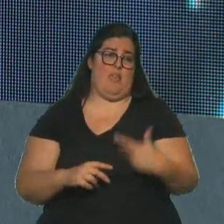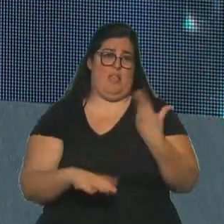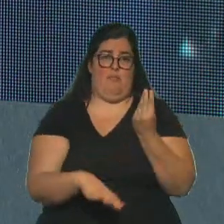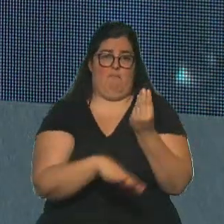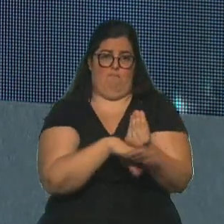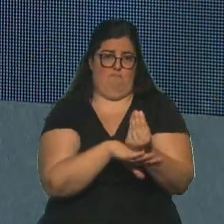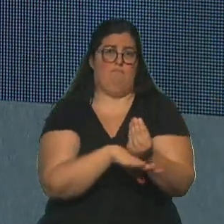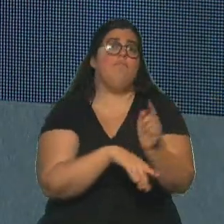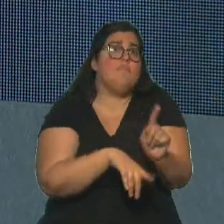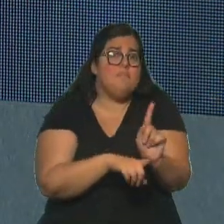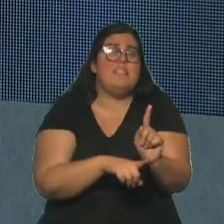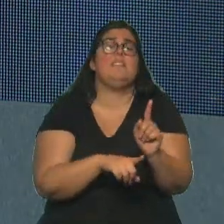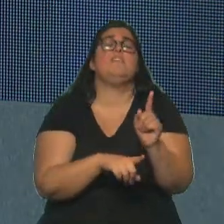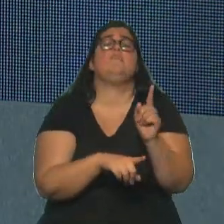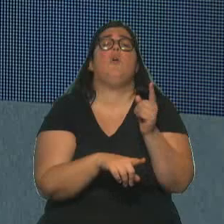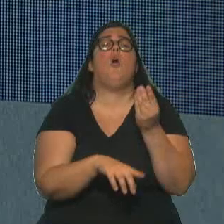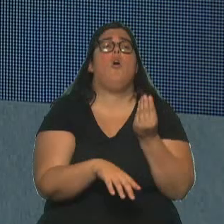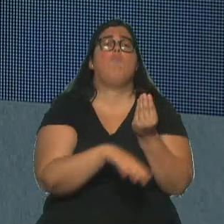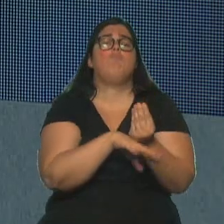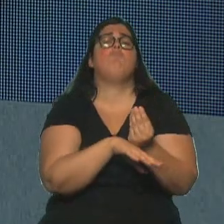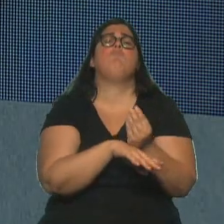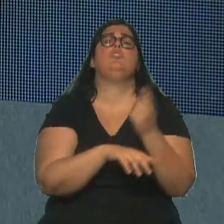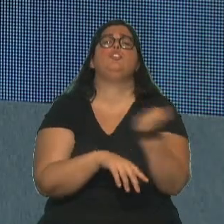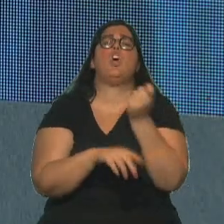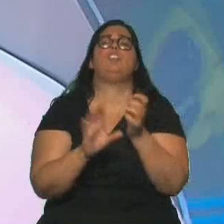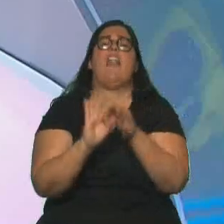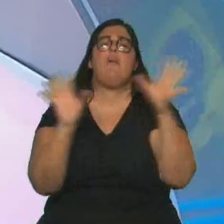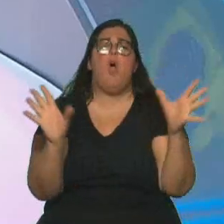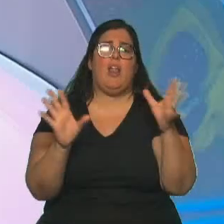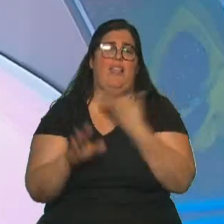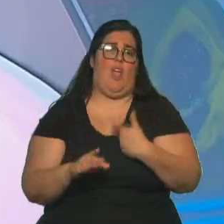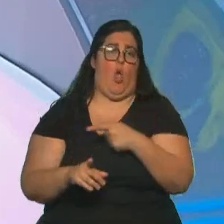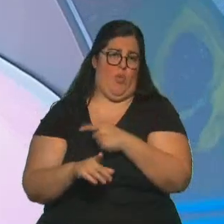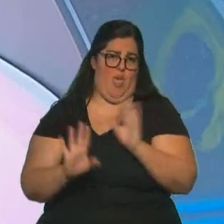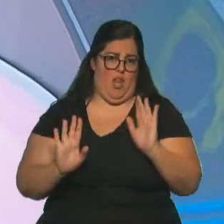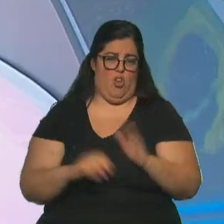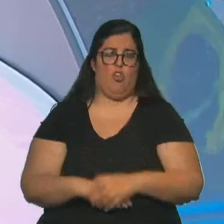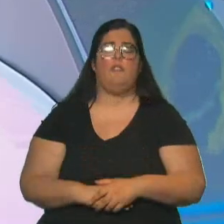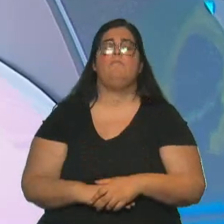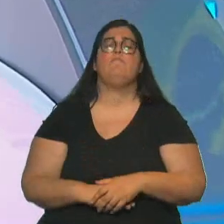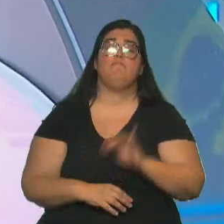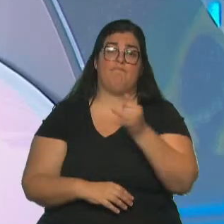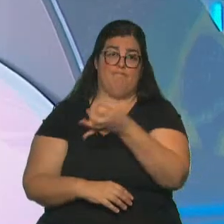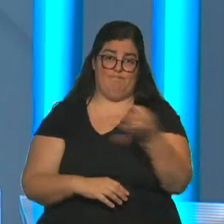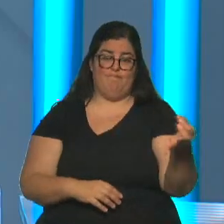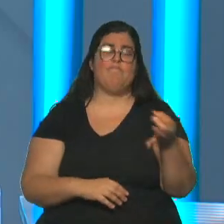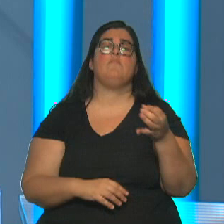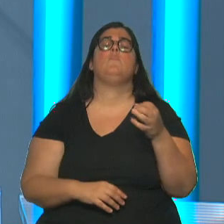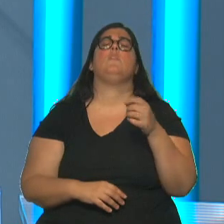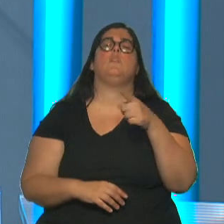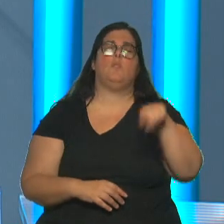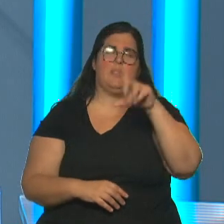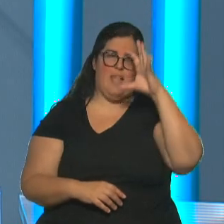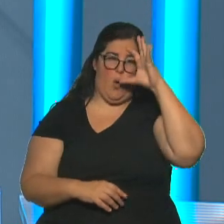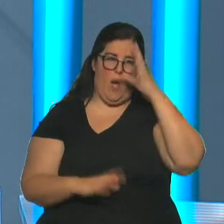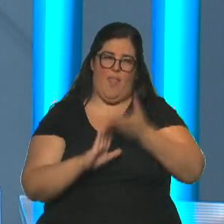un representante del ala más liberal o socialdemócrata del gobierno. Creo que justamente, ¿no?, con la designación tanto de Geraldo Alckmin, lo recordamos,